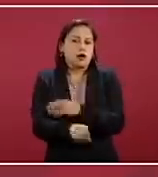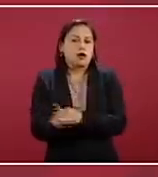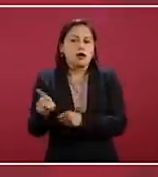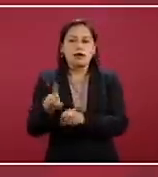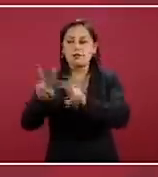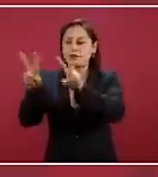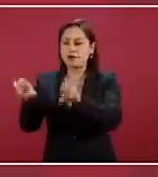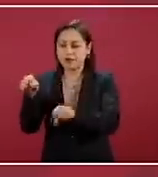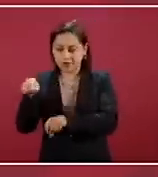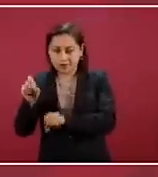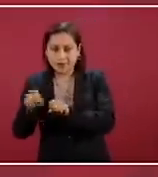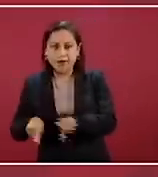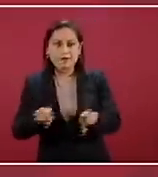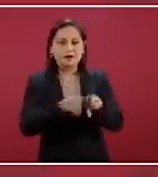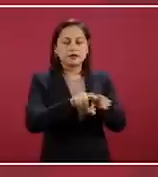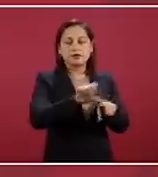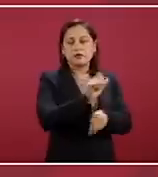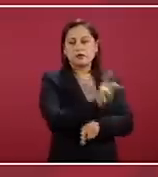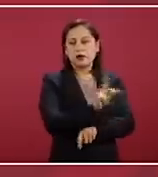hay oposición,